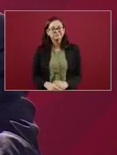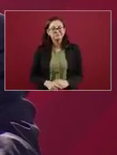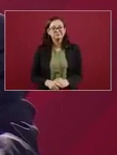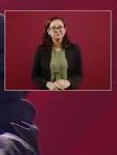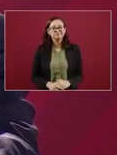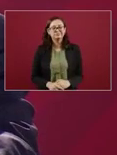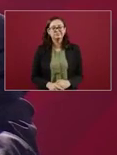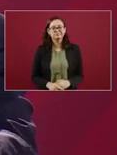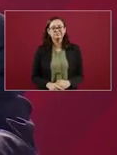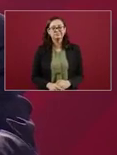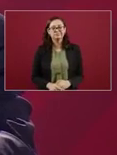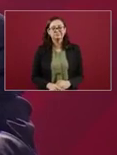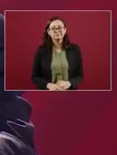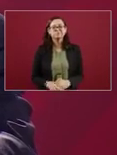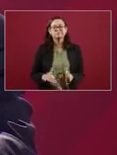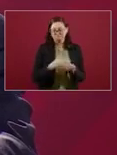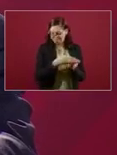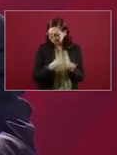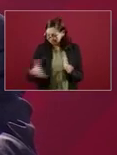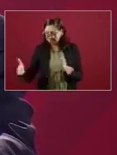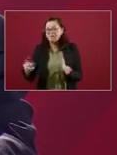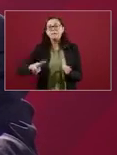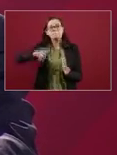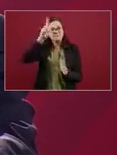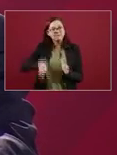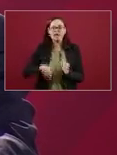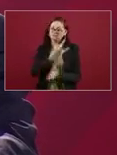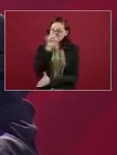Es un auténtico Estado de Derecho.